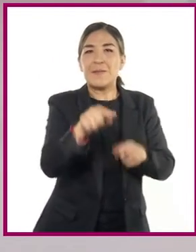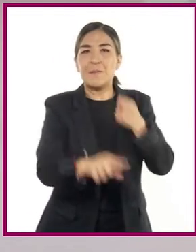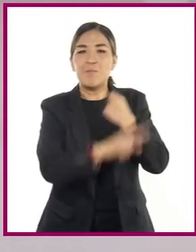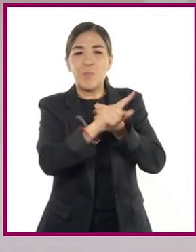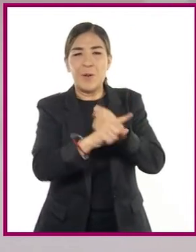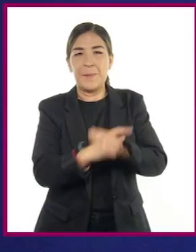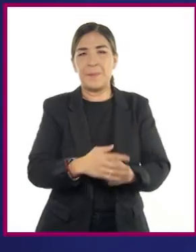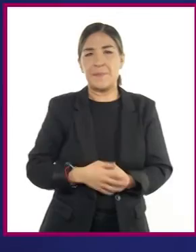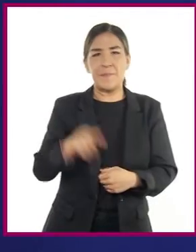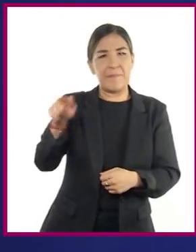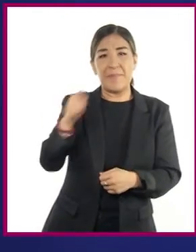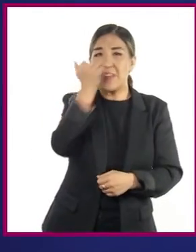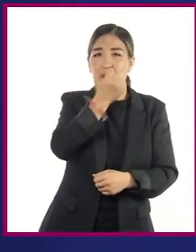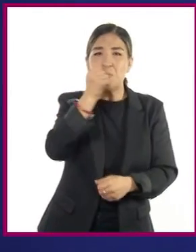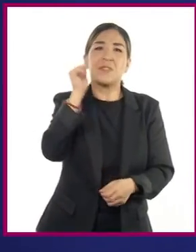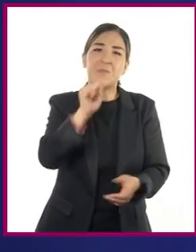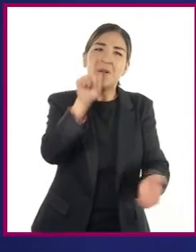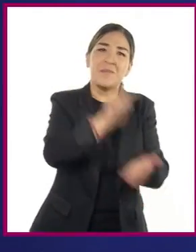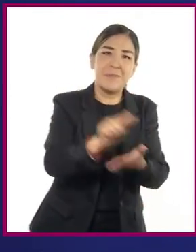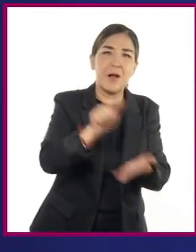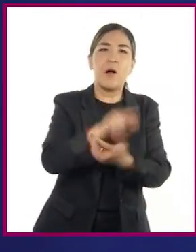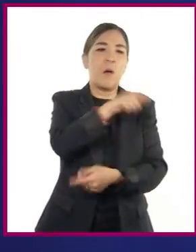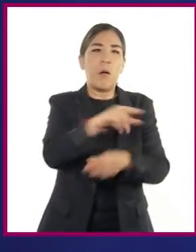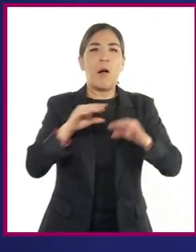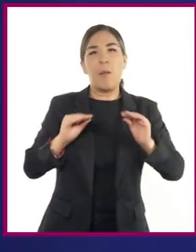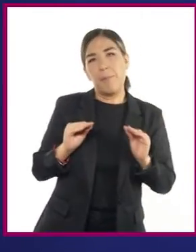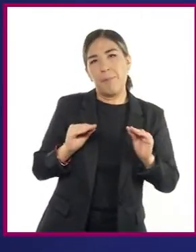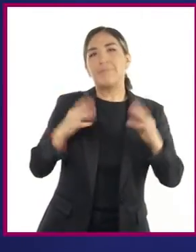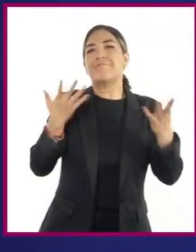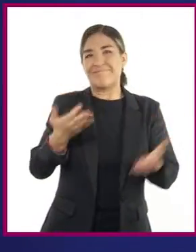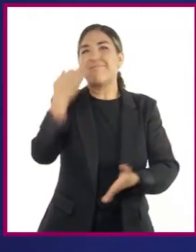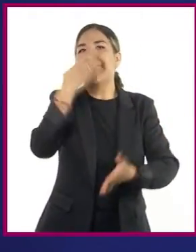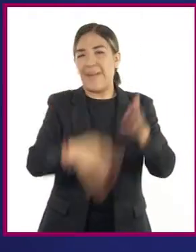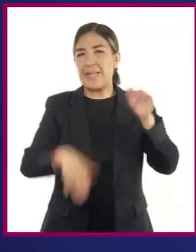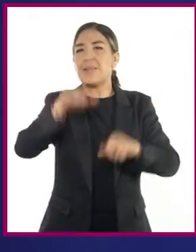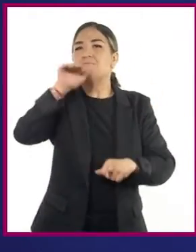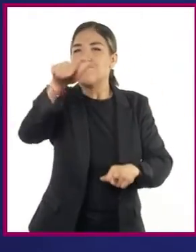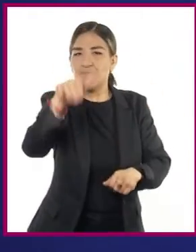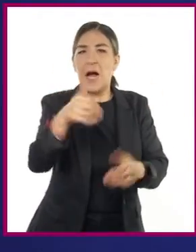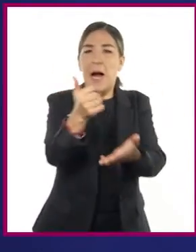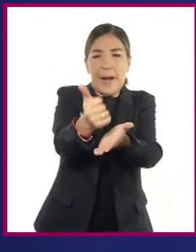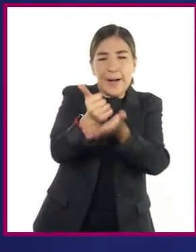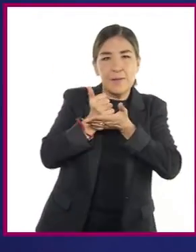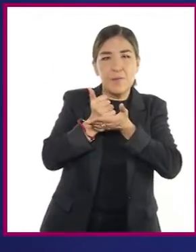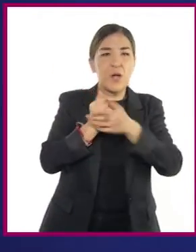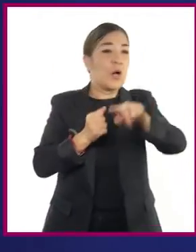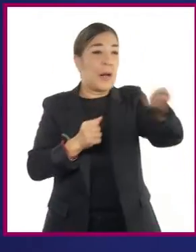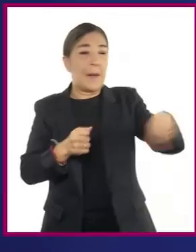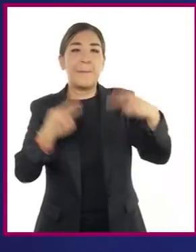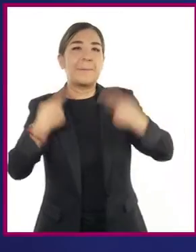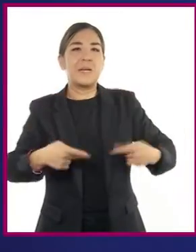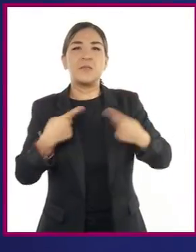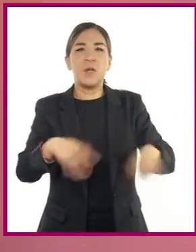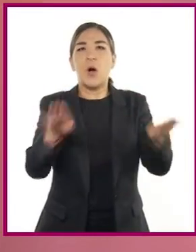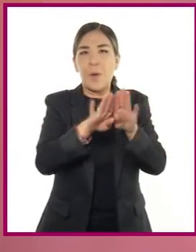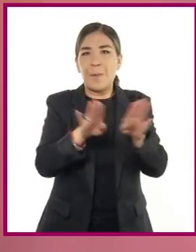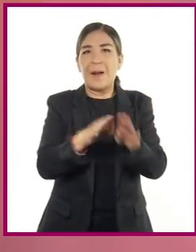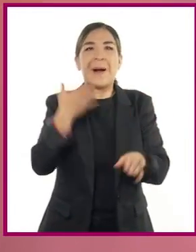alumno que siempre recoge no manifiesta su desacuerdo y que los otros no son asertivos para resolver el